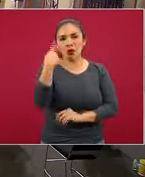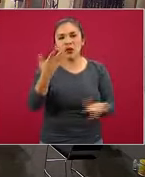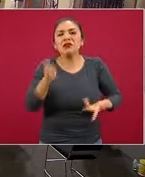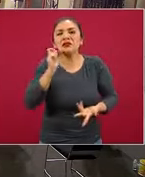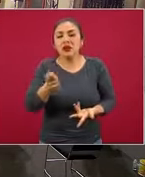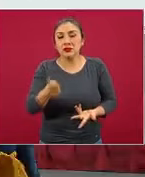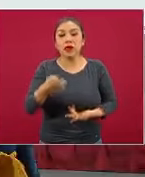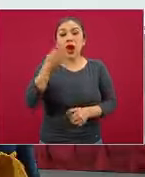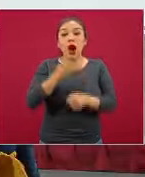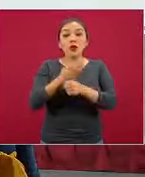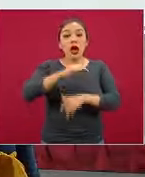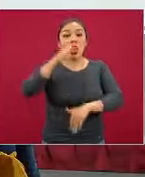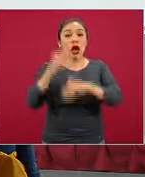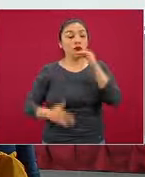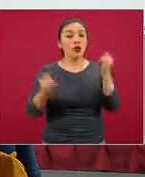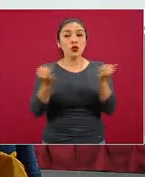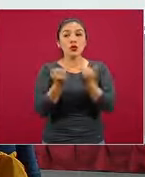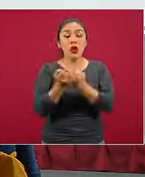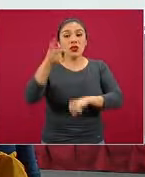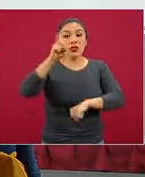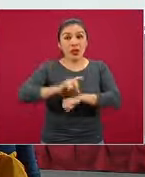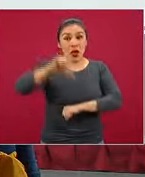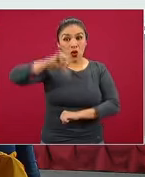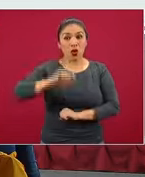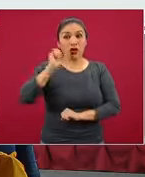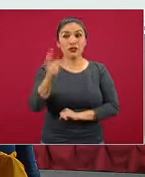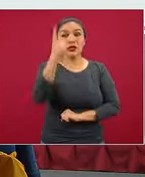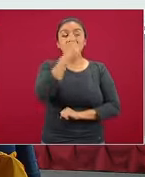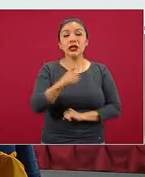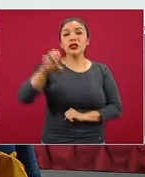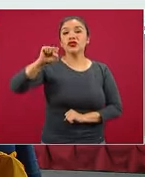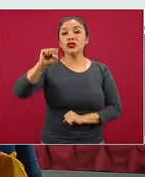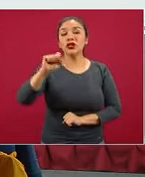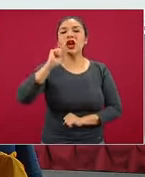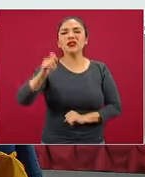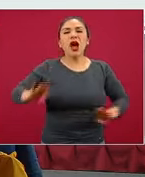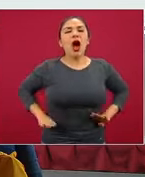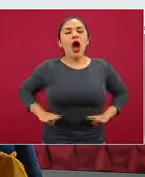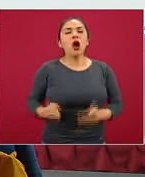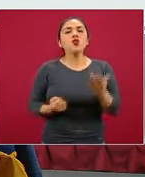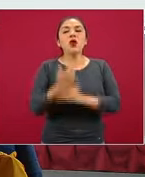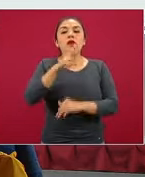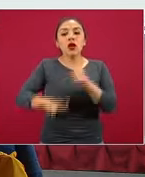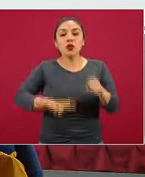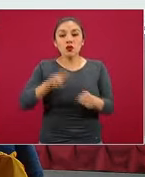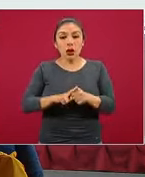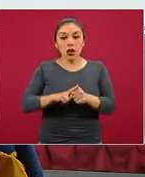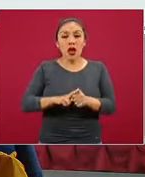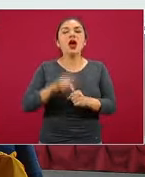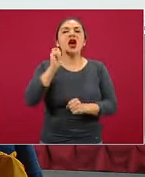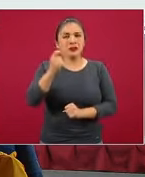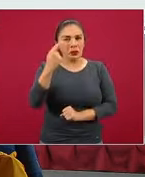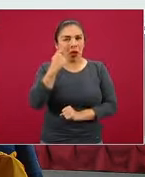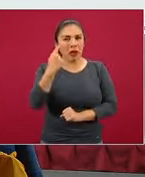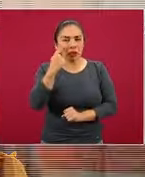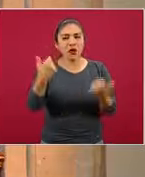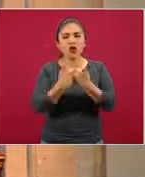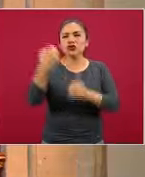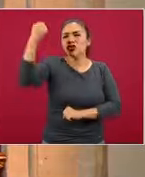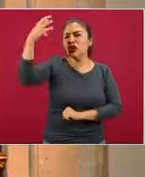Estamos terminando también el día de hoy, que es el 160 de esta nueva normalidad, caracterizada por el